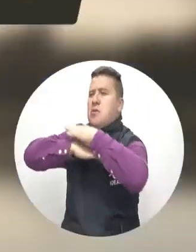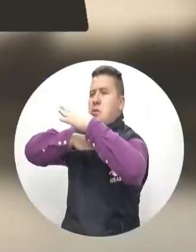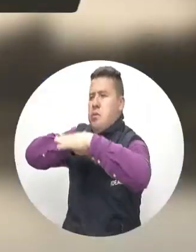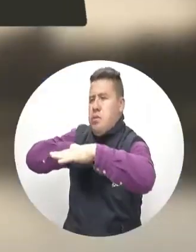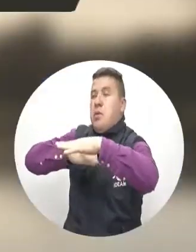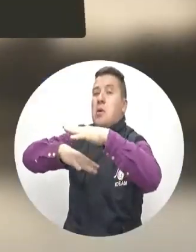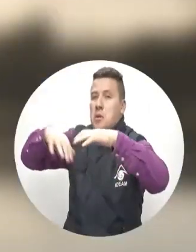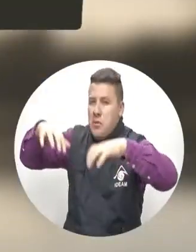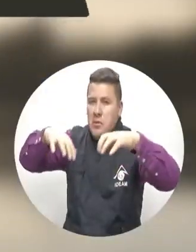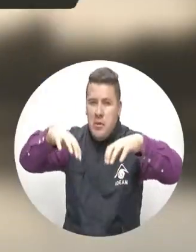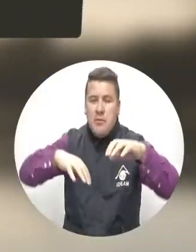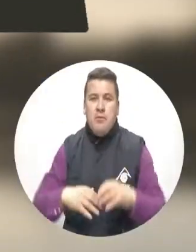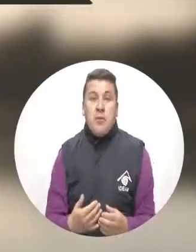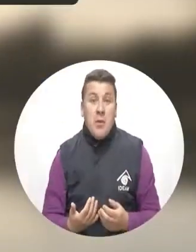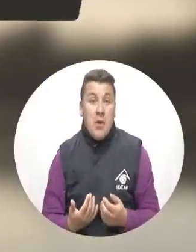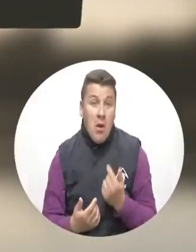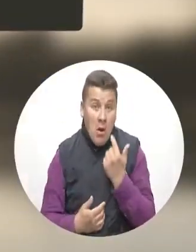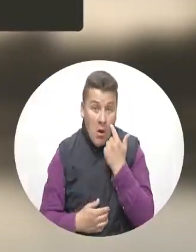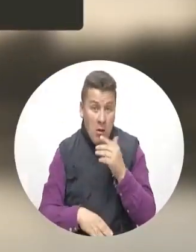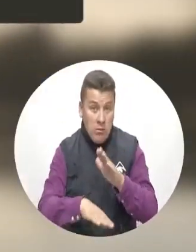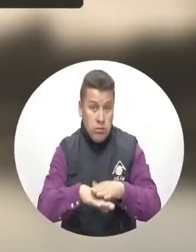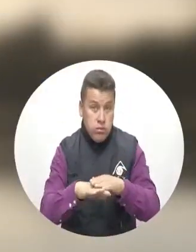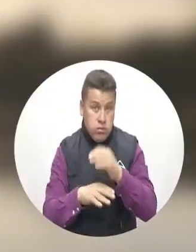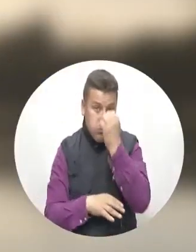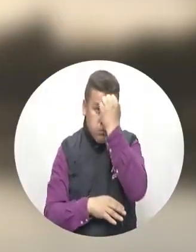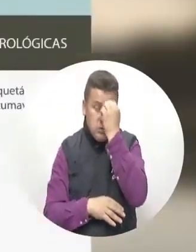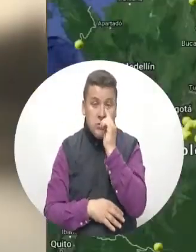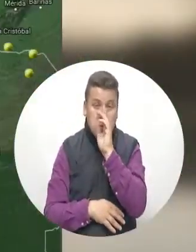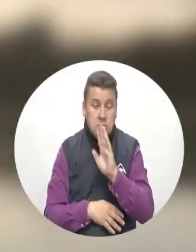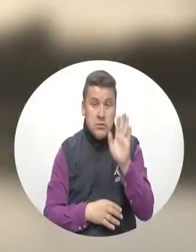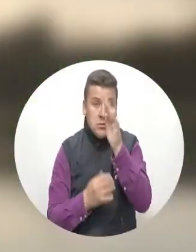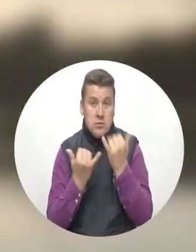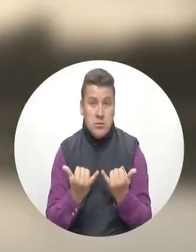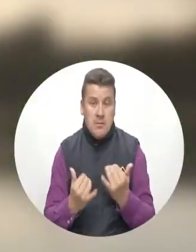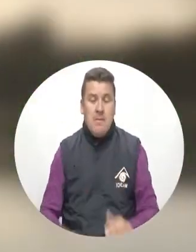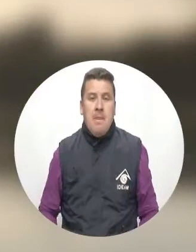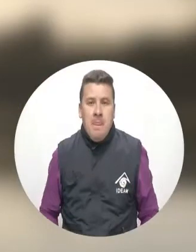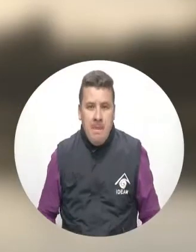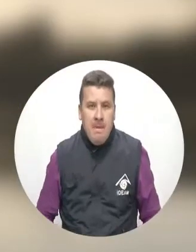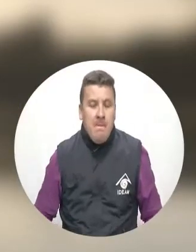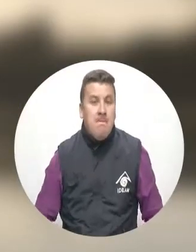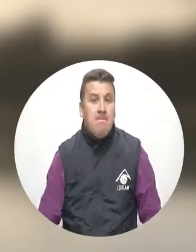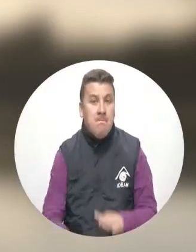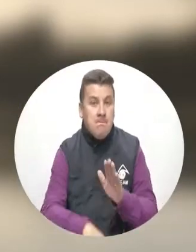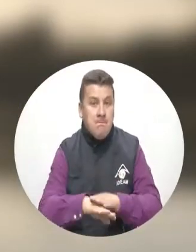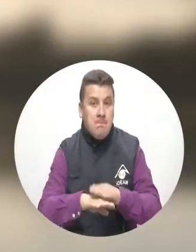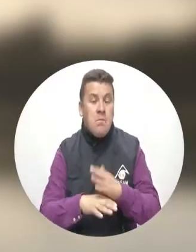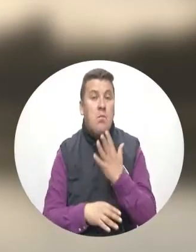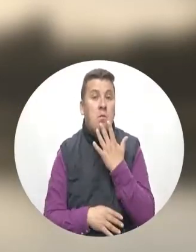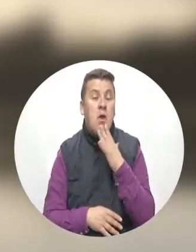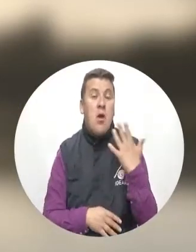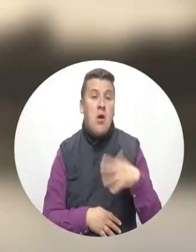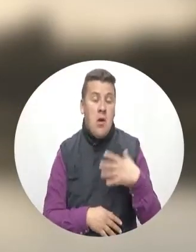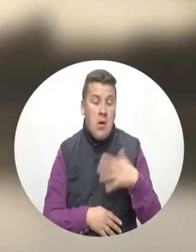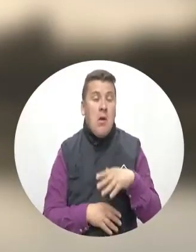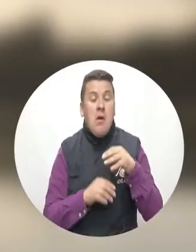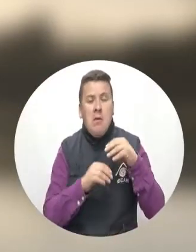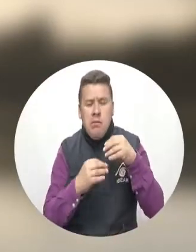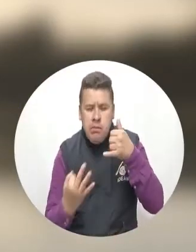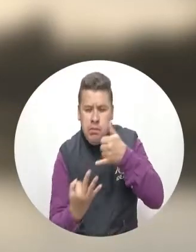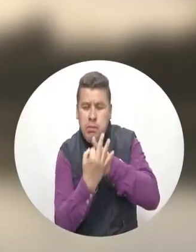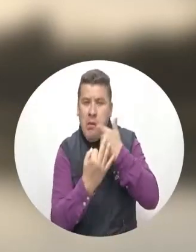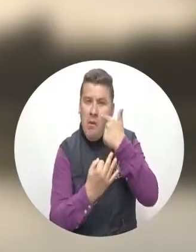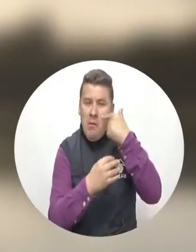Ahora, mucha atención a las principales alertas del IDEAN. Sigue la alerta amarilla en el Amazonas por el río Caquetá y en el